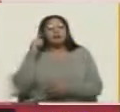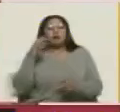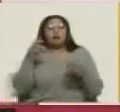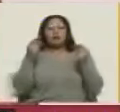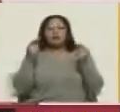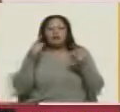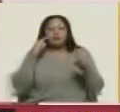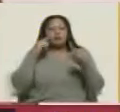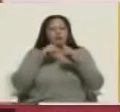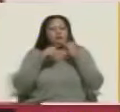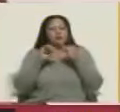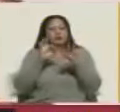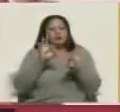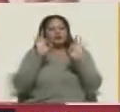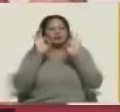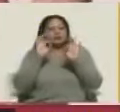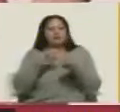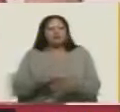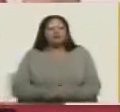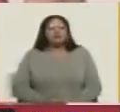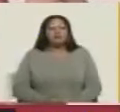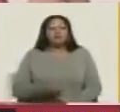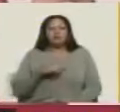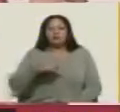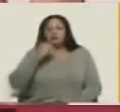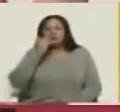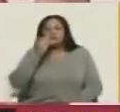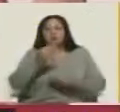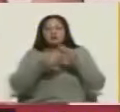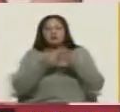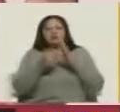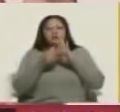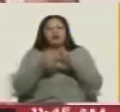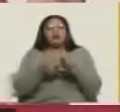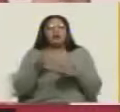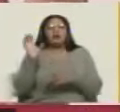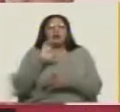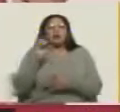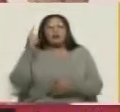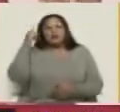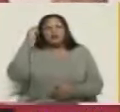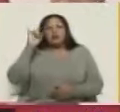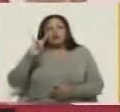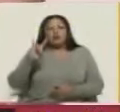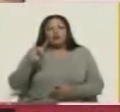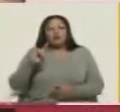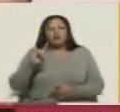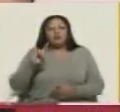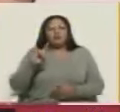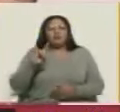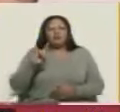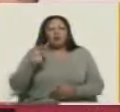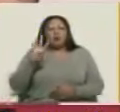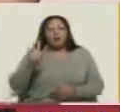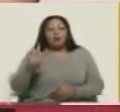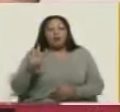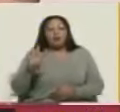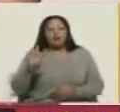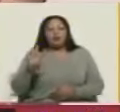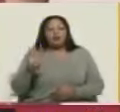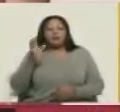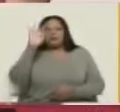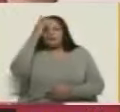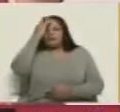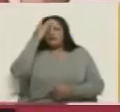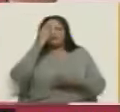particular. Nosotros recientemente hicimos una manifestación en Caracas el día 4 de febrero y